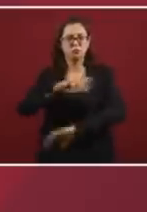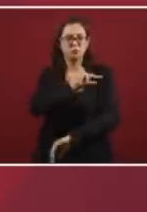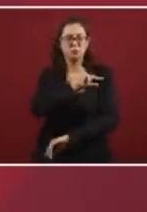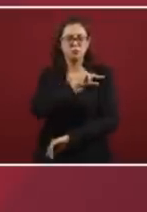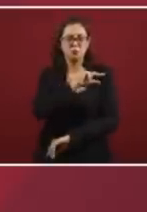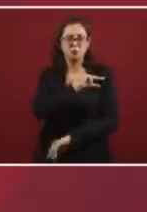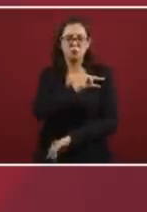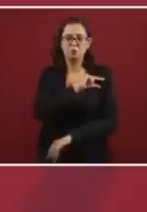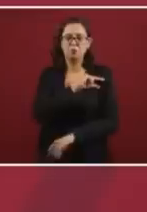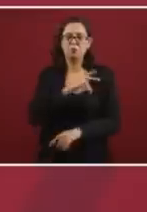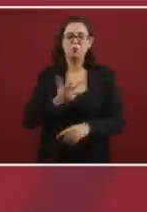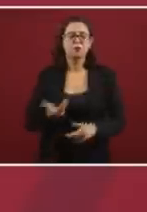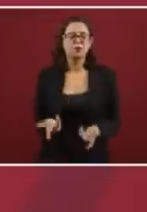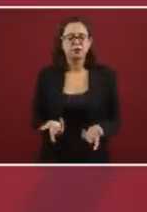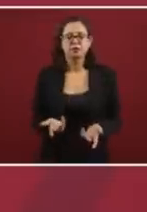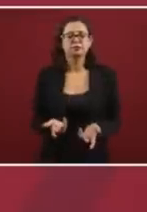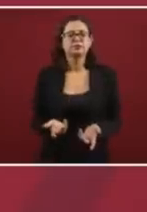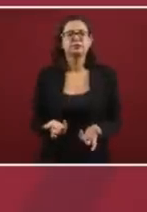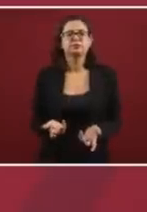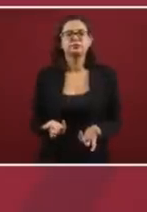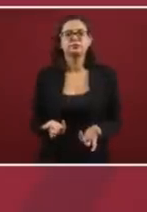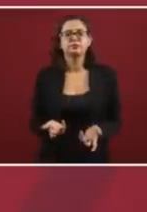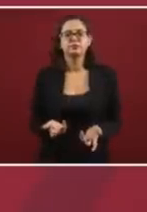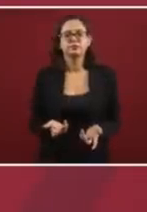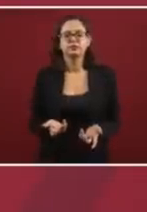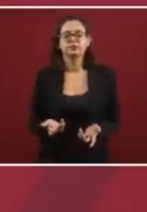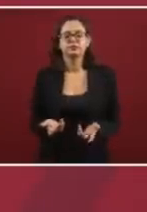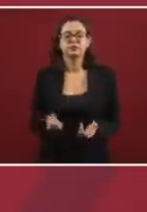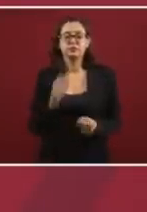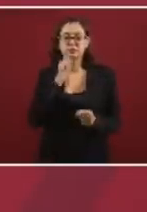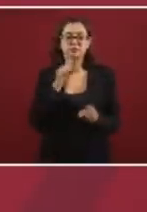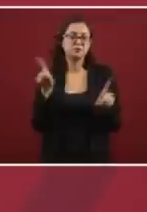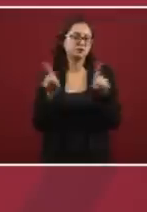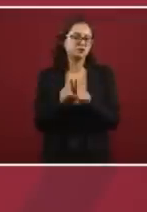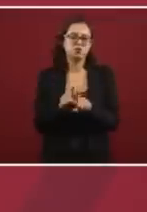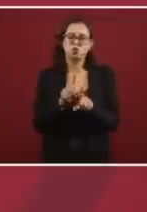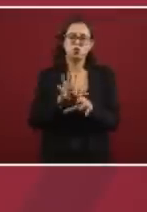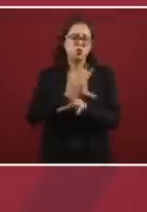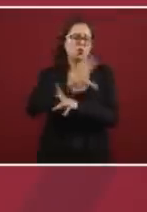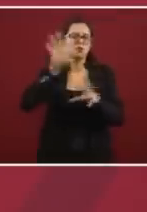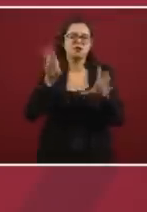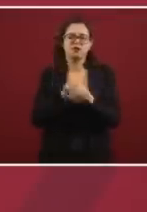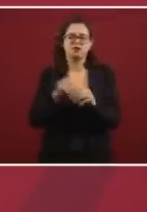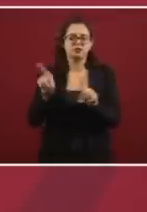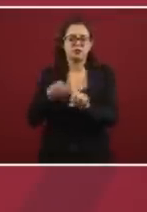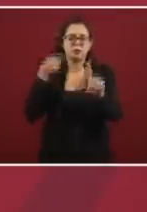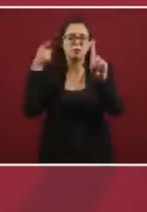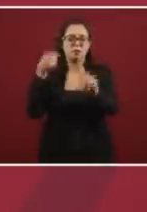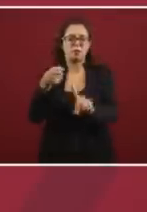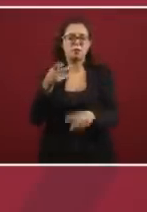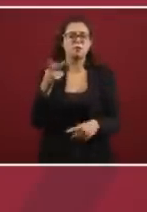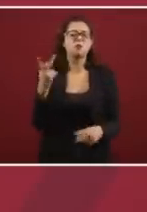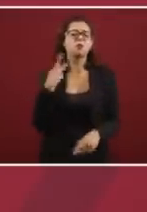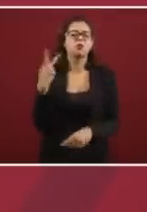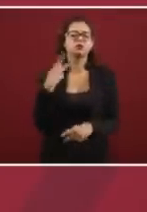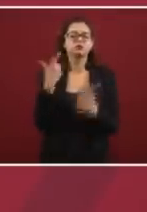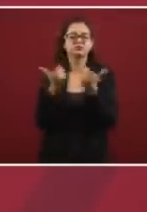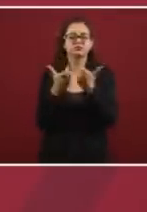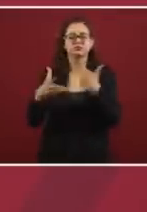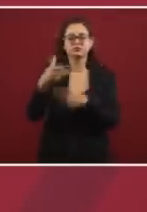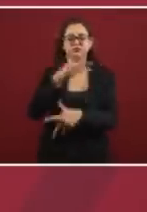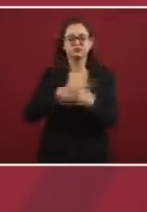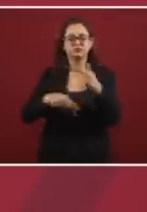en la política económica impuesta por cierto